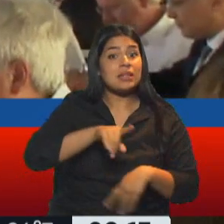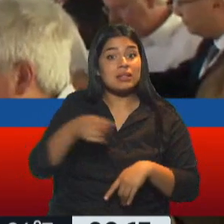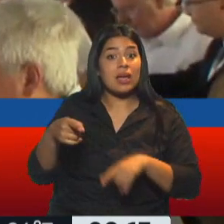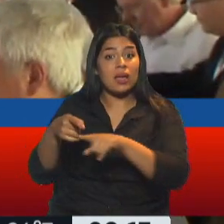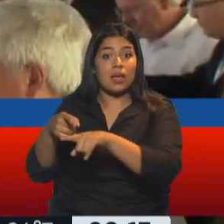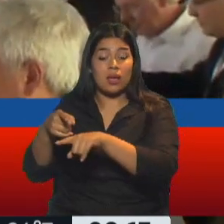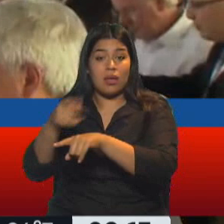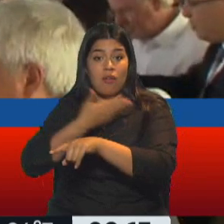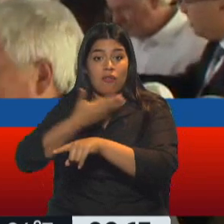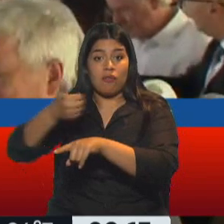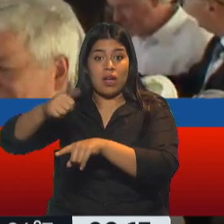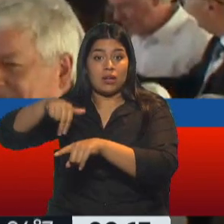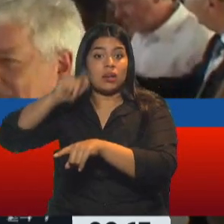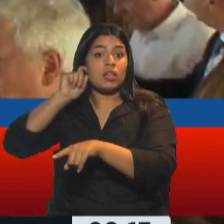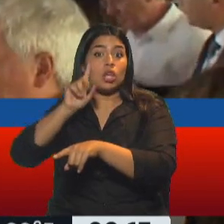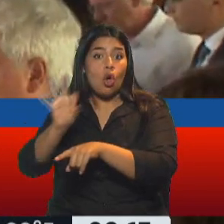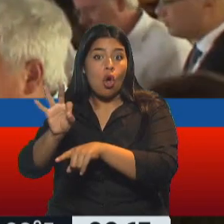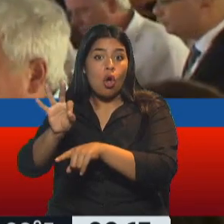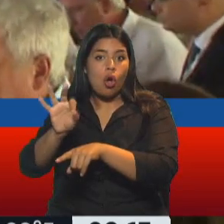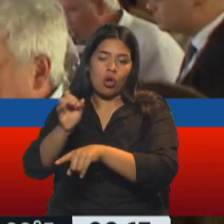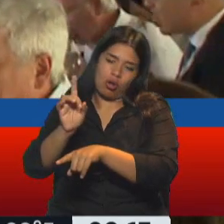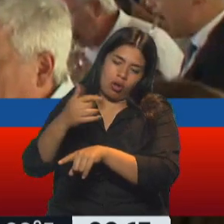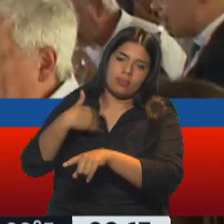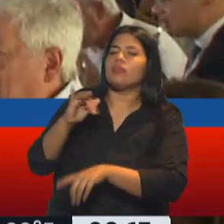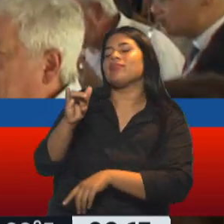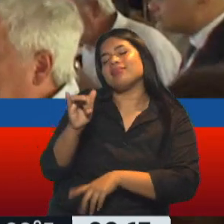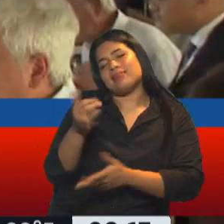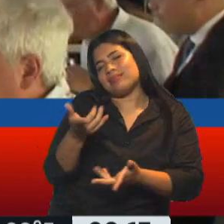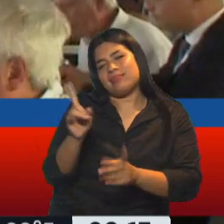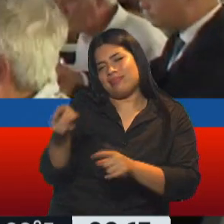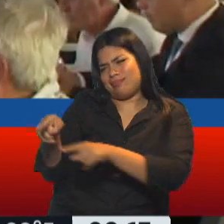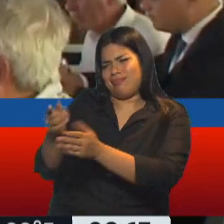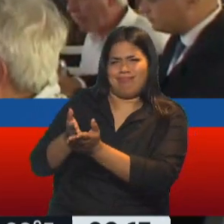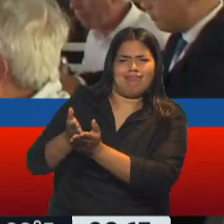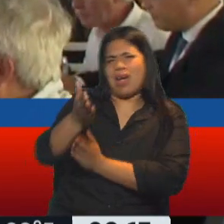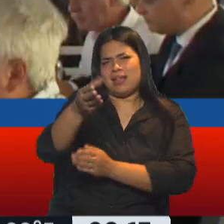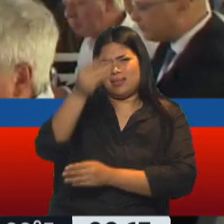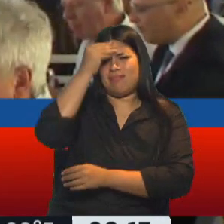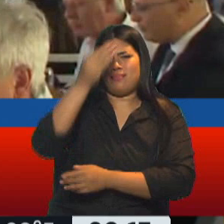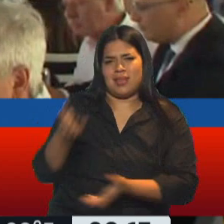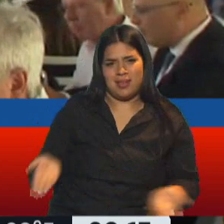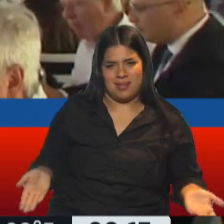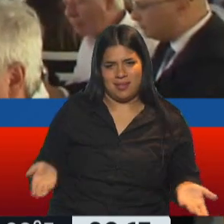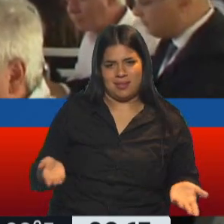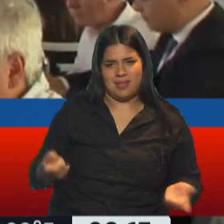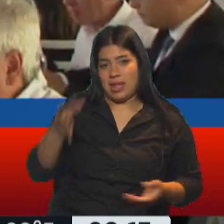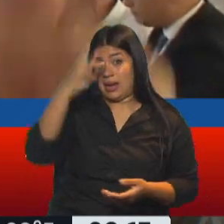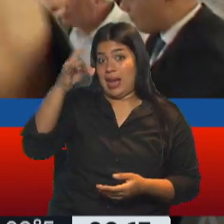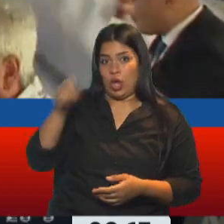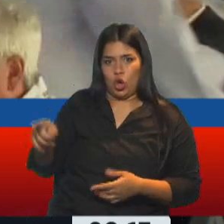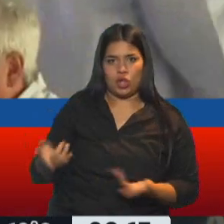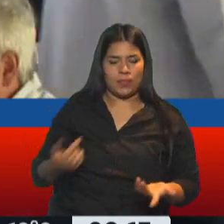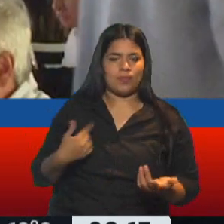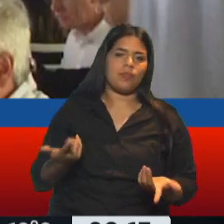creo. Sigue perdurando y va a seguir perdurando. ¿Quién lo va a batir el récord que tiene él? A ver,